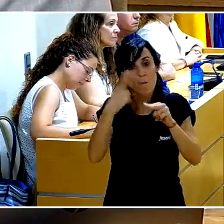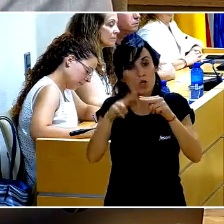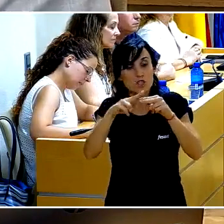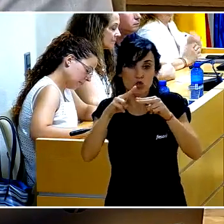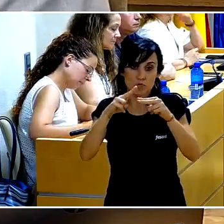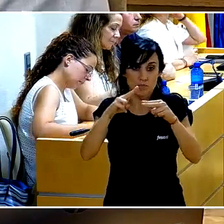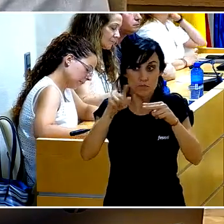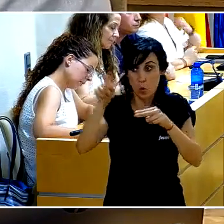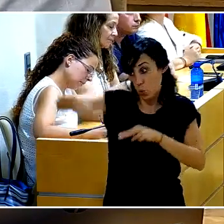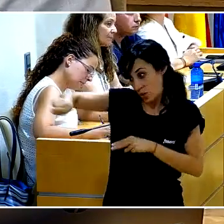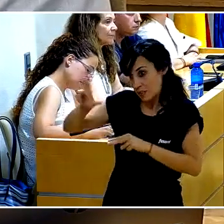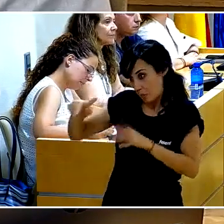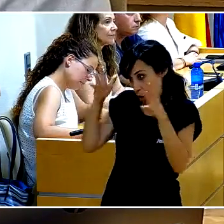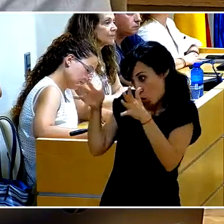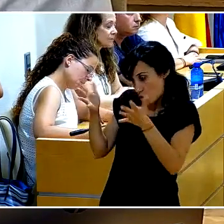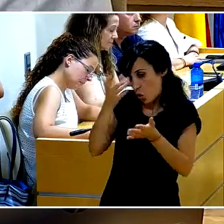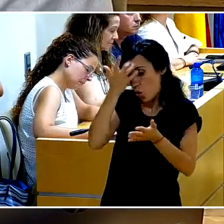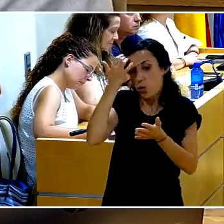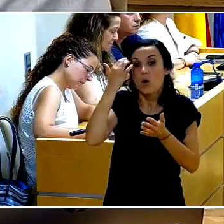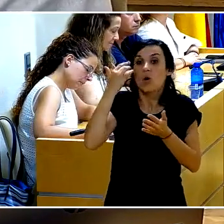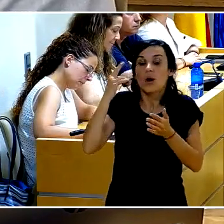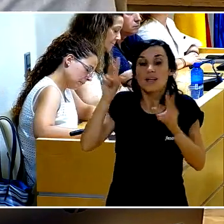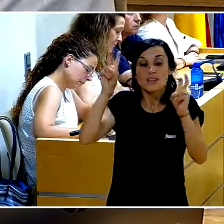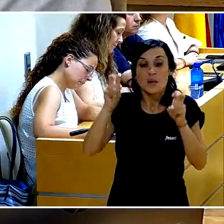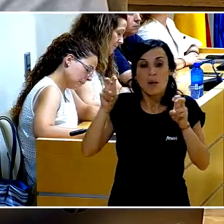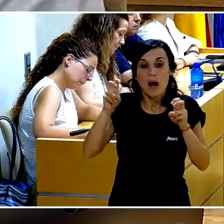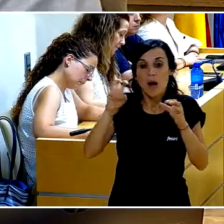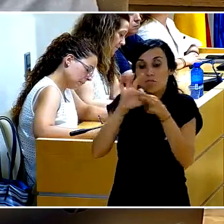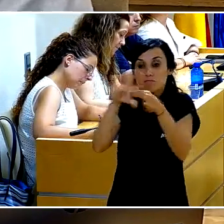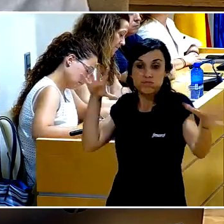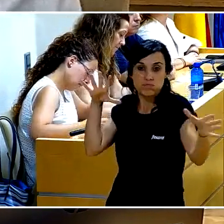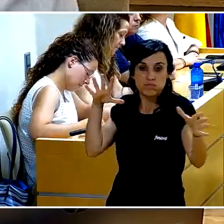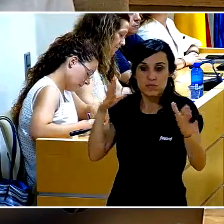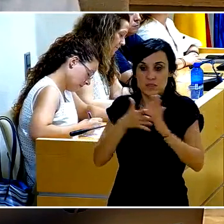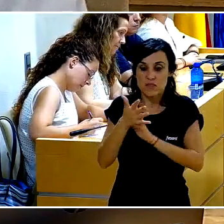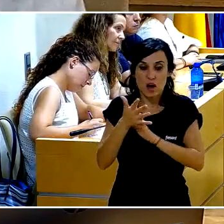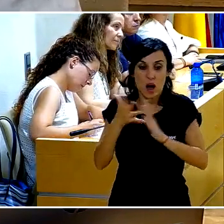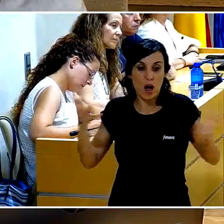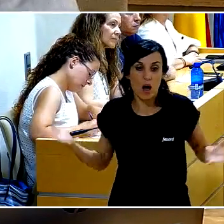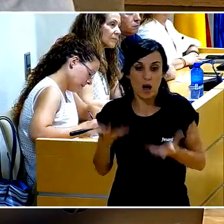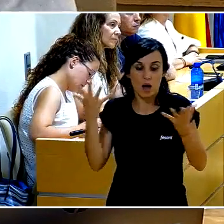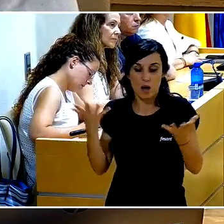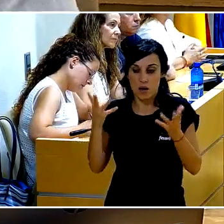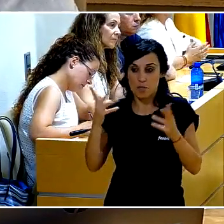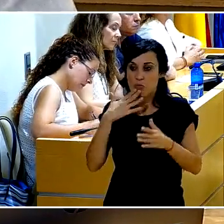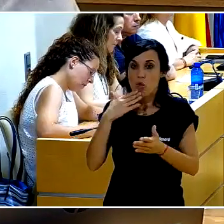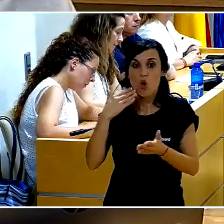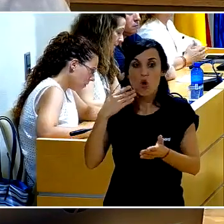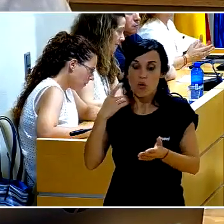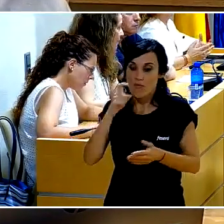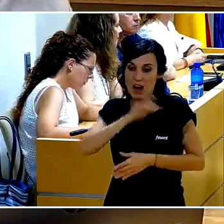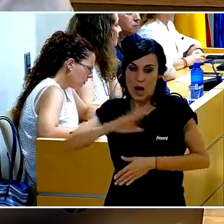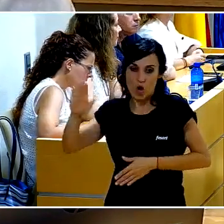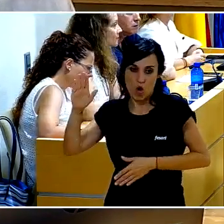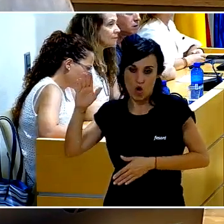concreto, y ustedes también, hagan un favor de alguna vez desvincularse y no defiendan la exaltación del golpe de Estado franquista. Pues ustedes